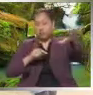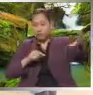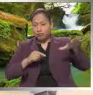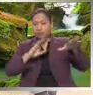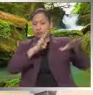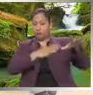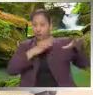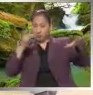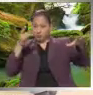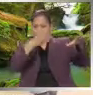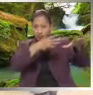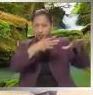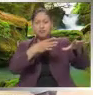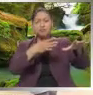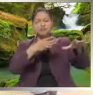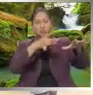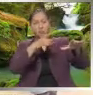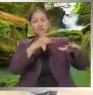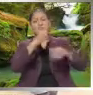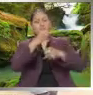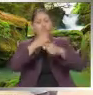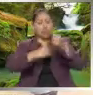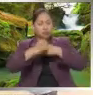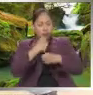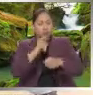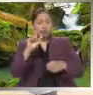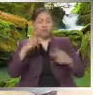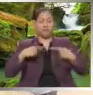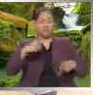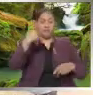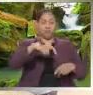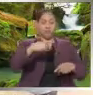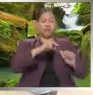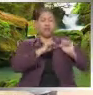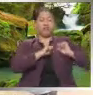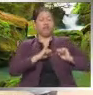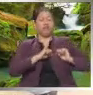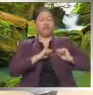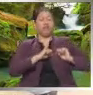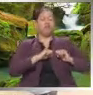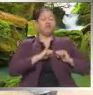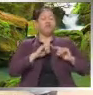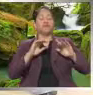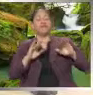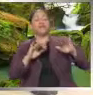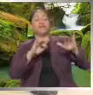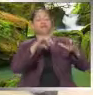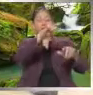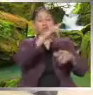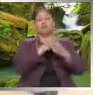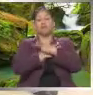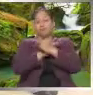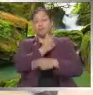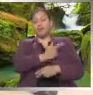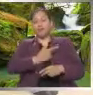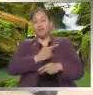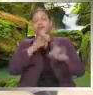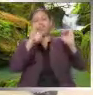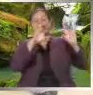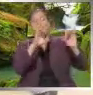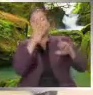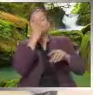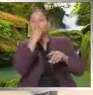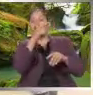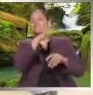conquista durante el virreinato, hasta bien entrado el siglo XX, los ricos y los poderosos les gustaba ir a vacacionar junto con San Ángel y